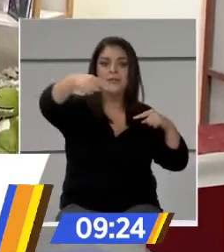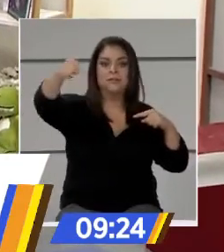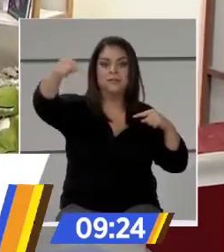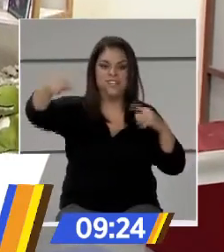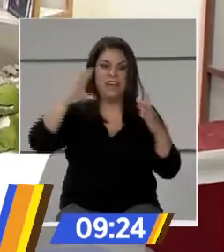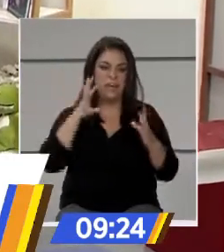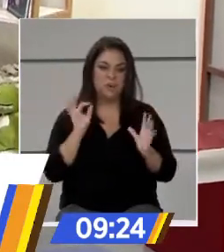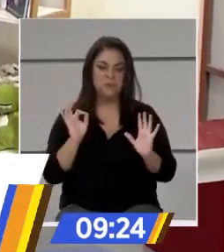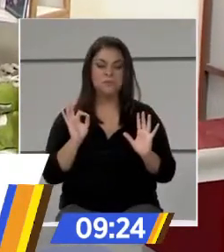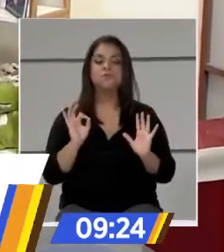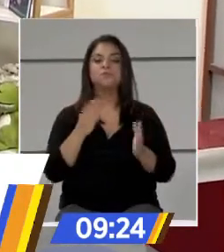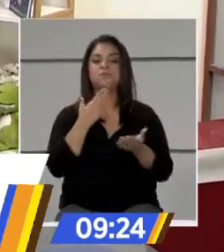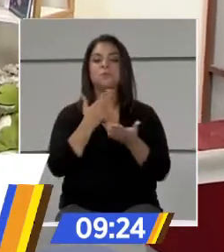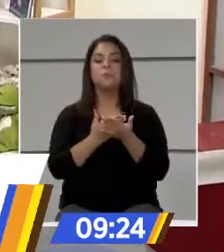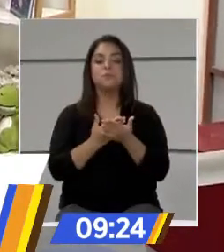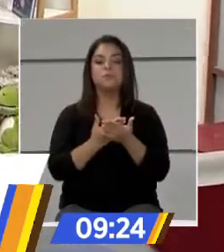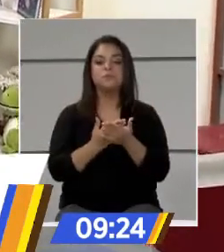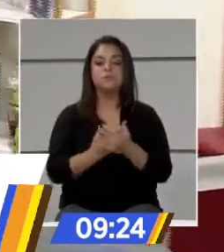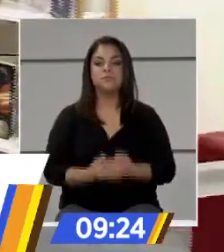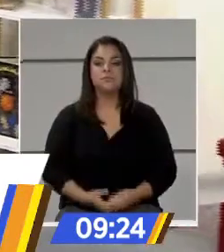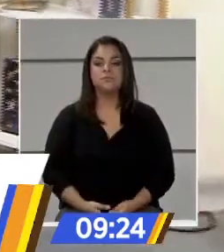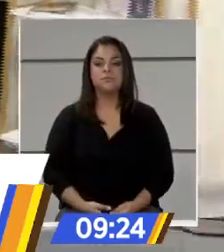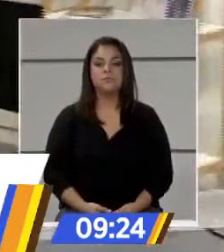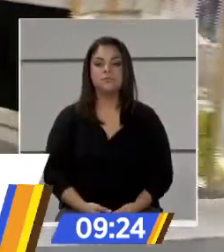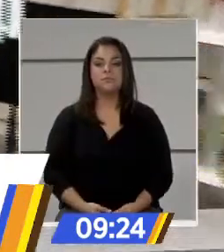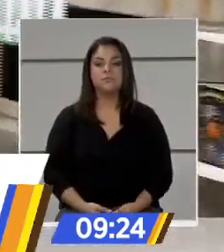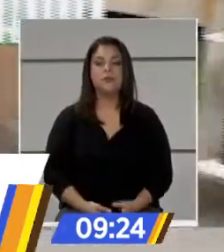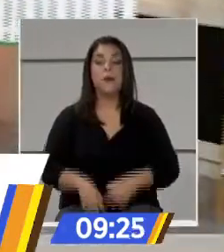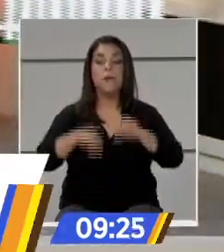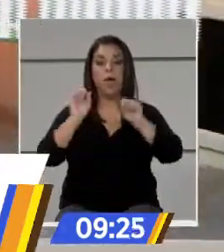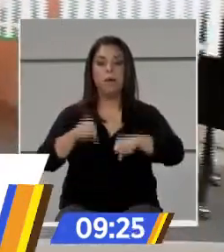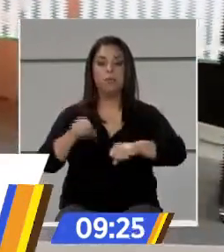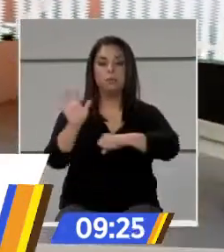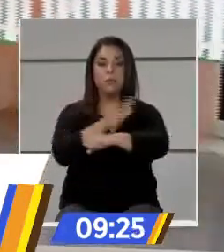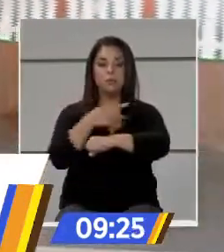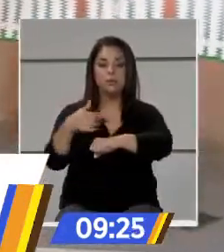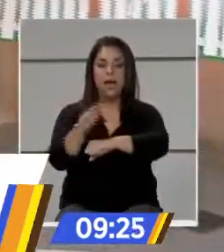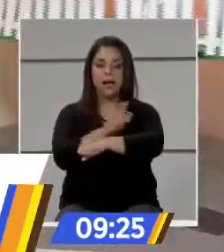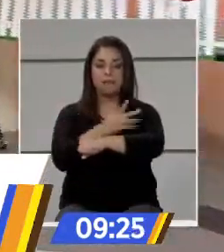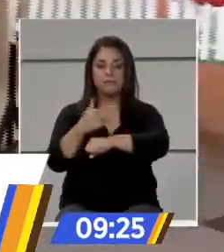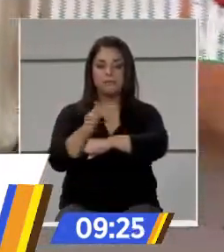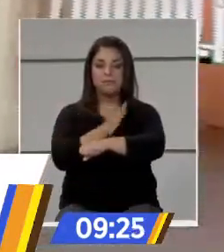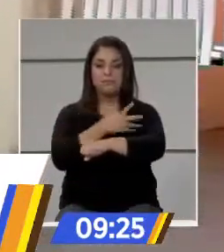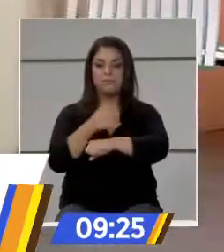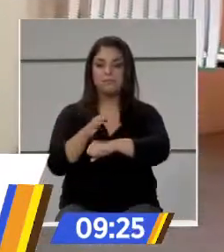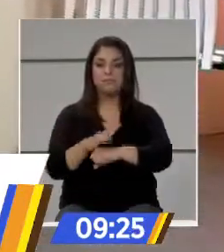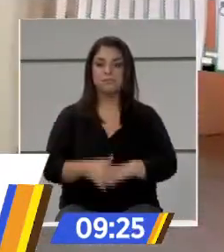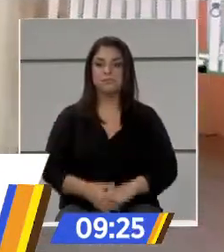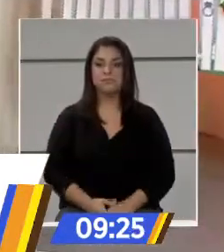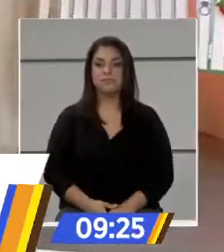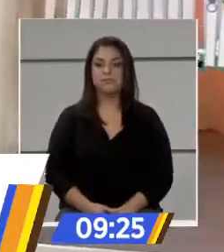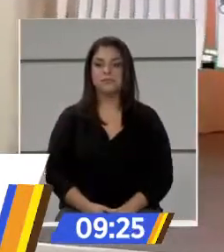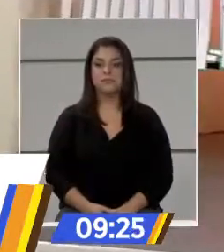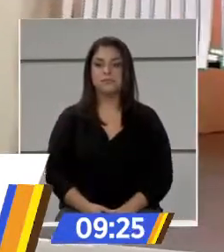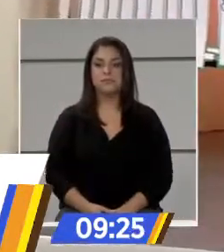tal yo si lo hacemos? ¿Será que nos, perdón, pueden poner, perdón, música? Música de... Nos pueden de, poner incluso... Ouch, música